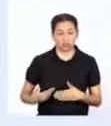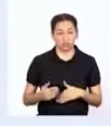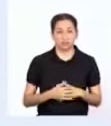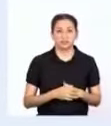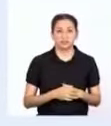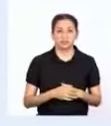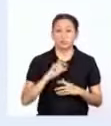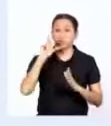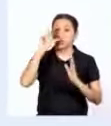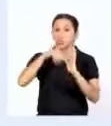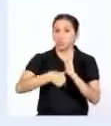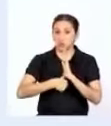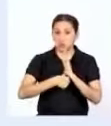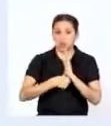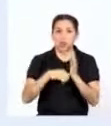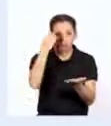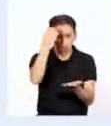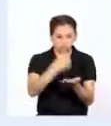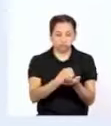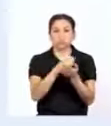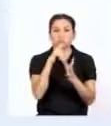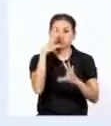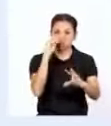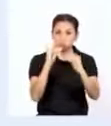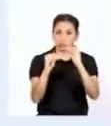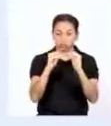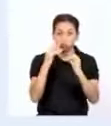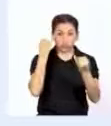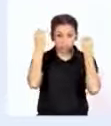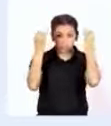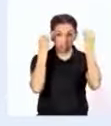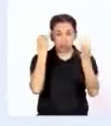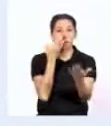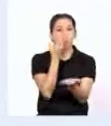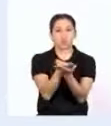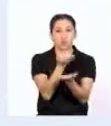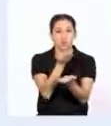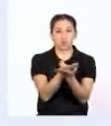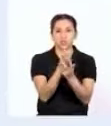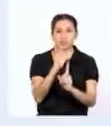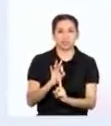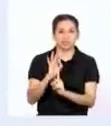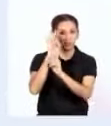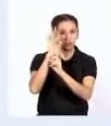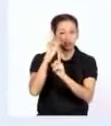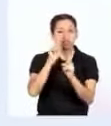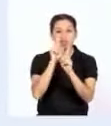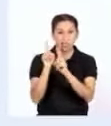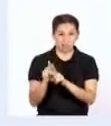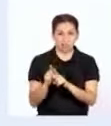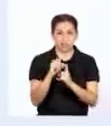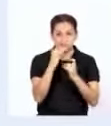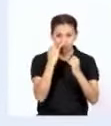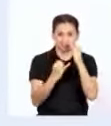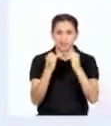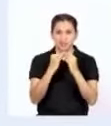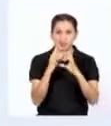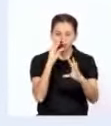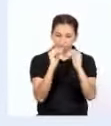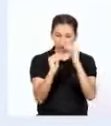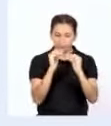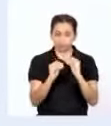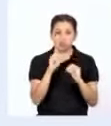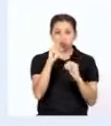público. Luego, validamos las soluciones creativas propuestas con especialistas y